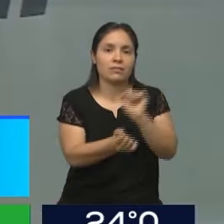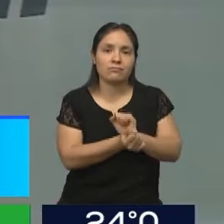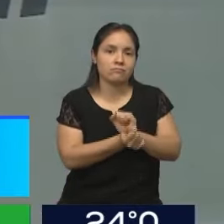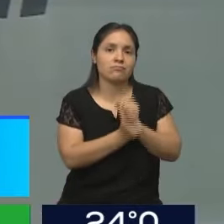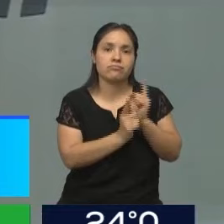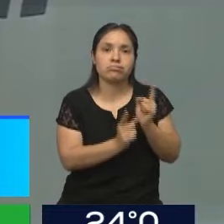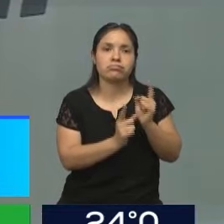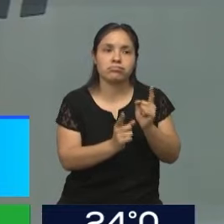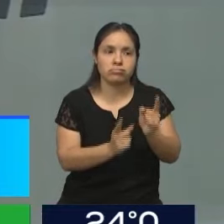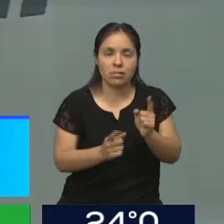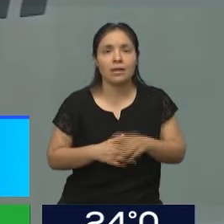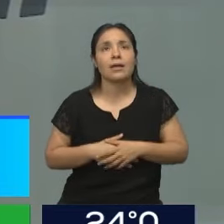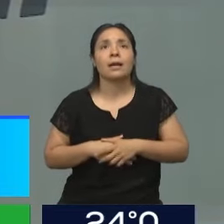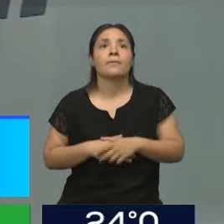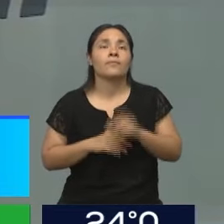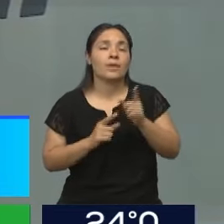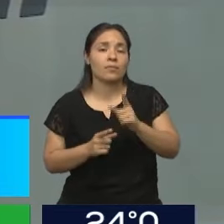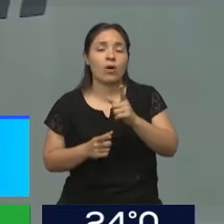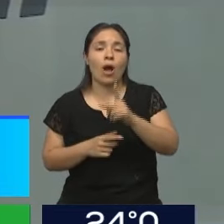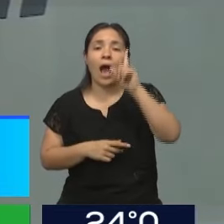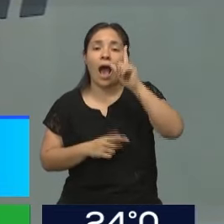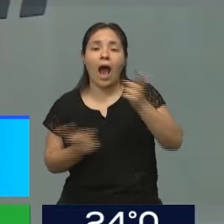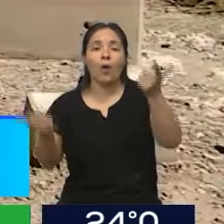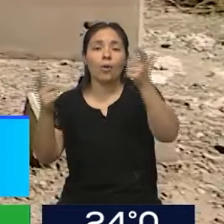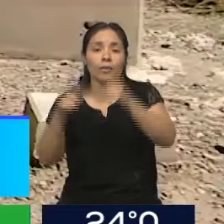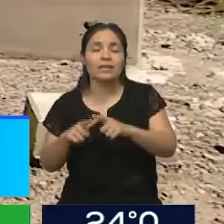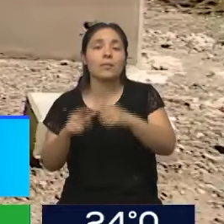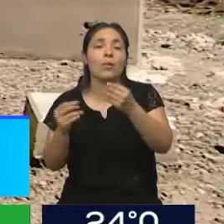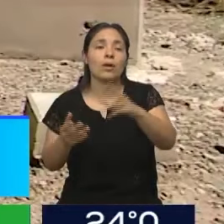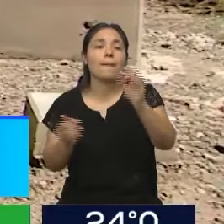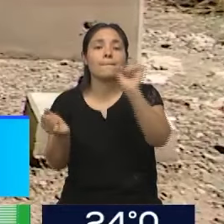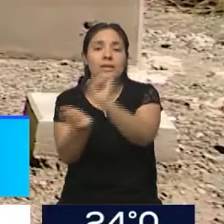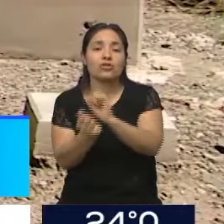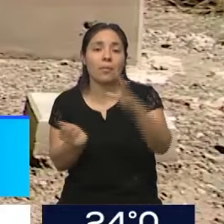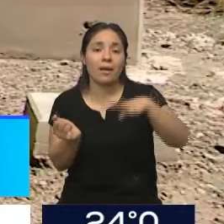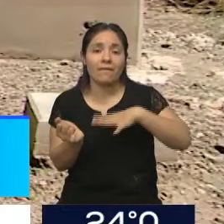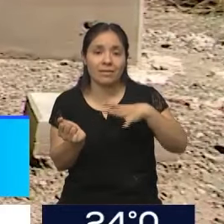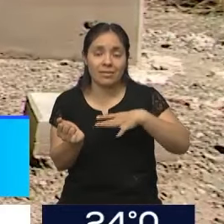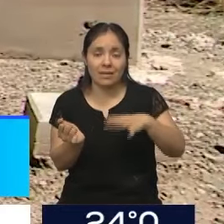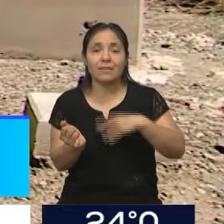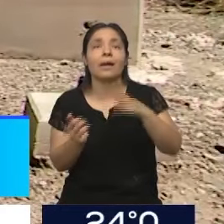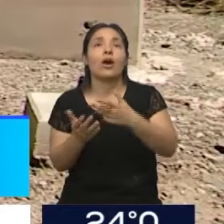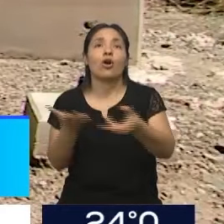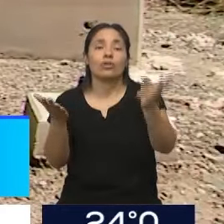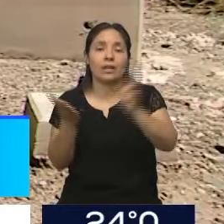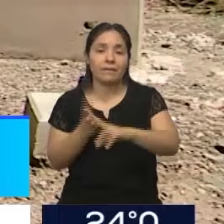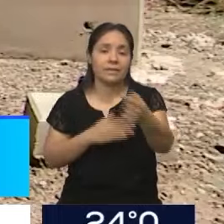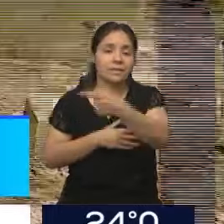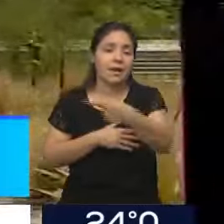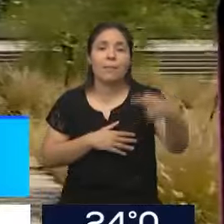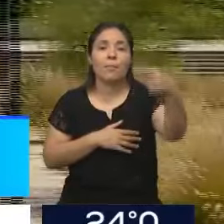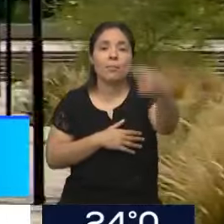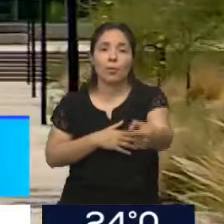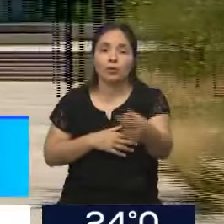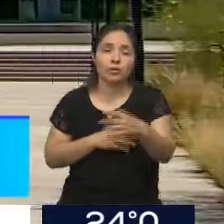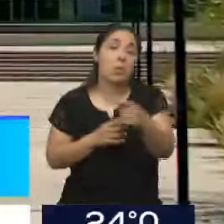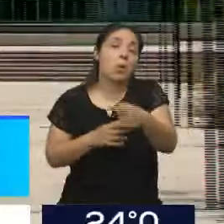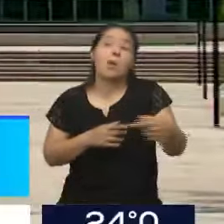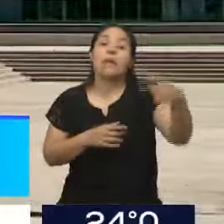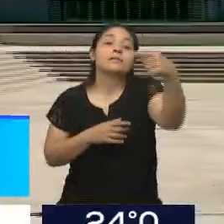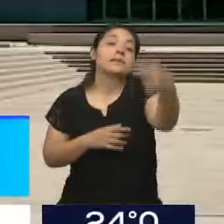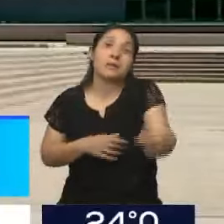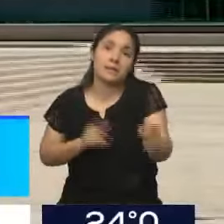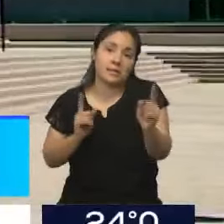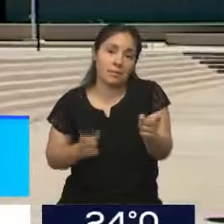y la audiencia por la prisión preventiva del detenido se realizará nuevamente la semana entrante o la siguiente, pero